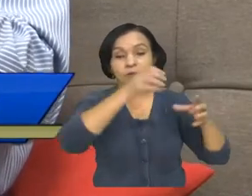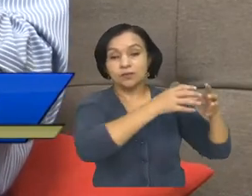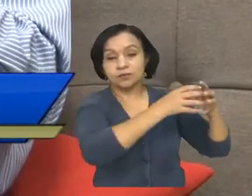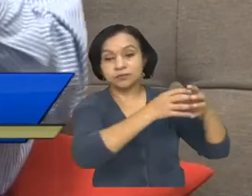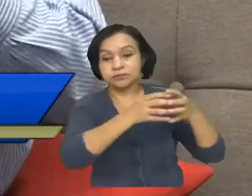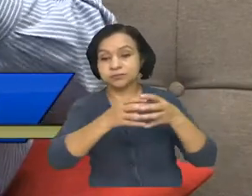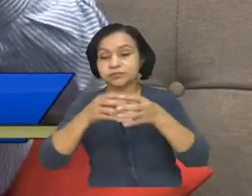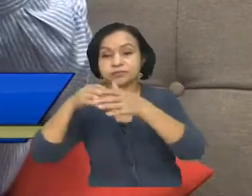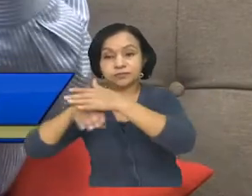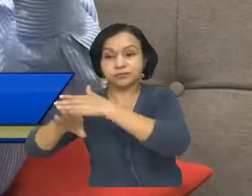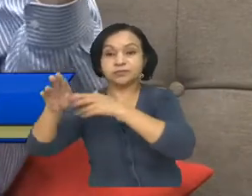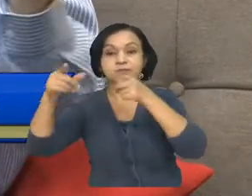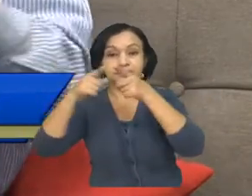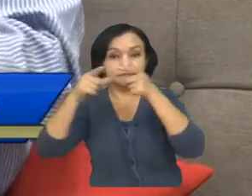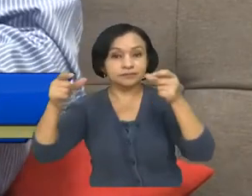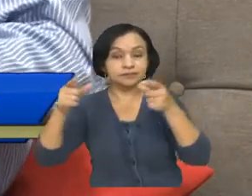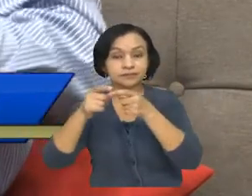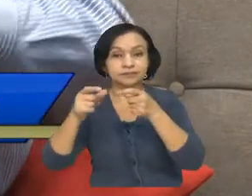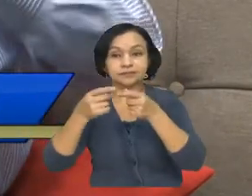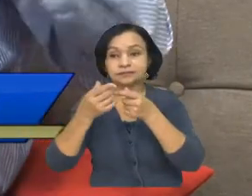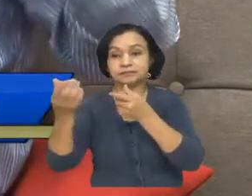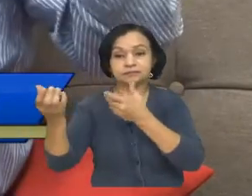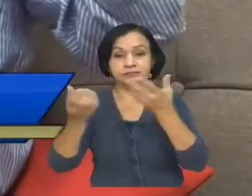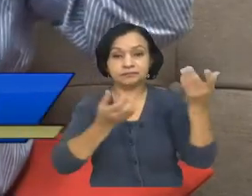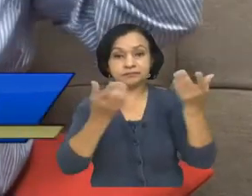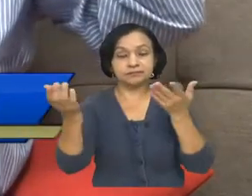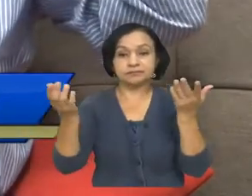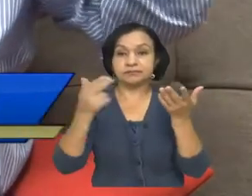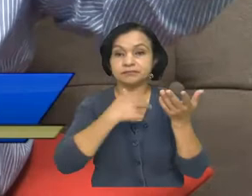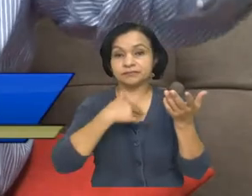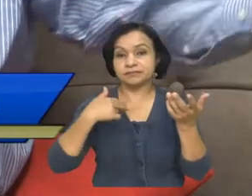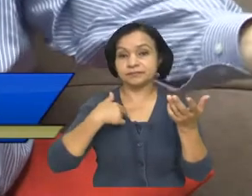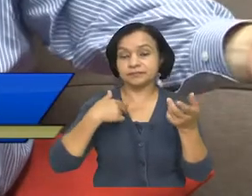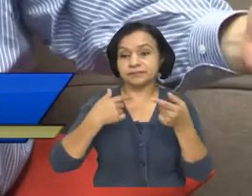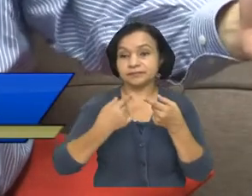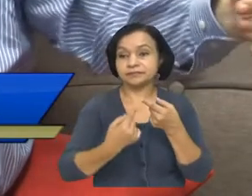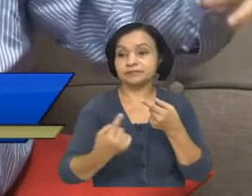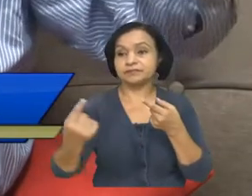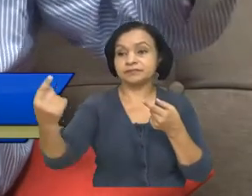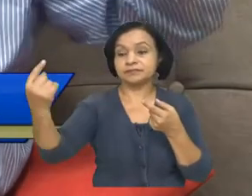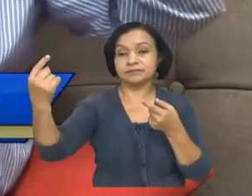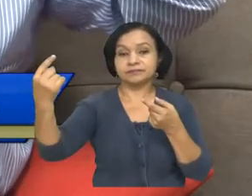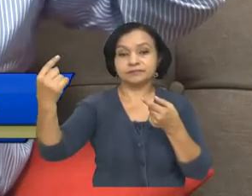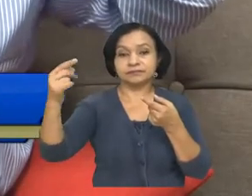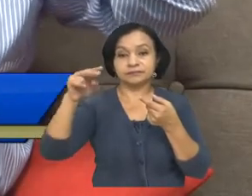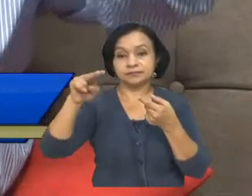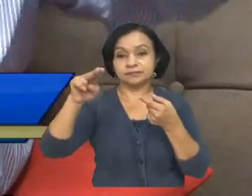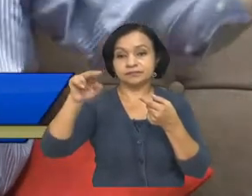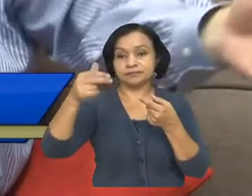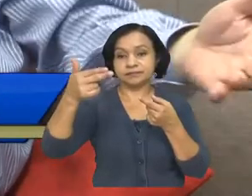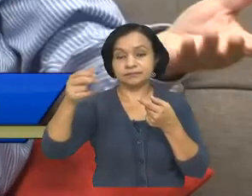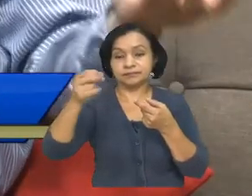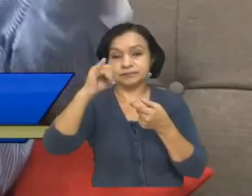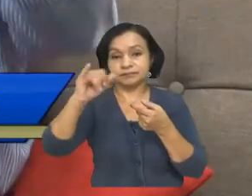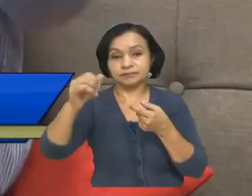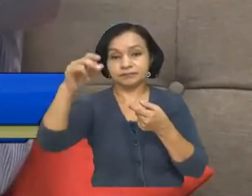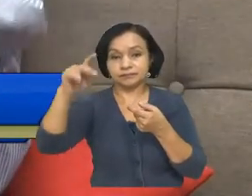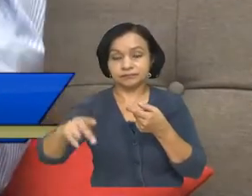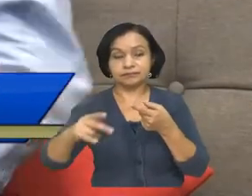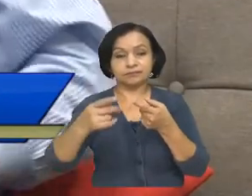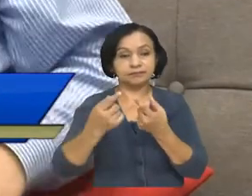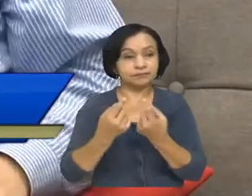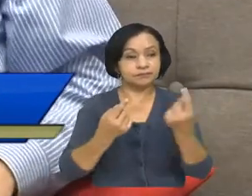de Vía Progreso, y ahí sí estaba disperso, porque unos se habían ido con el compañero Nacho a Jinotepe, otros nos